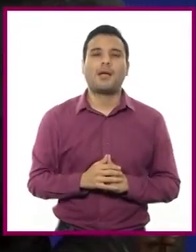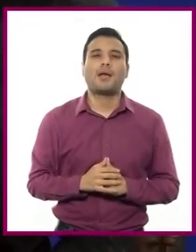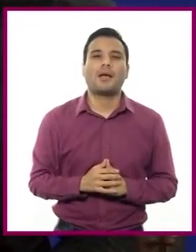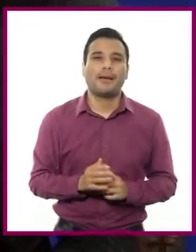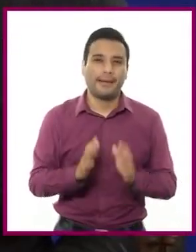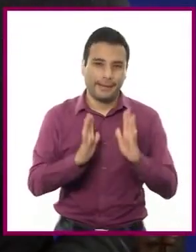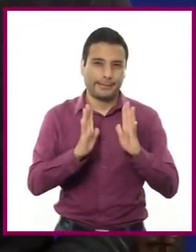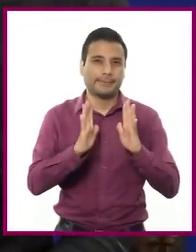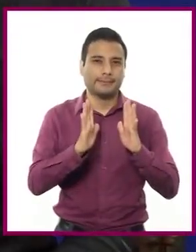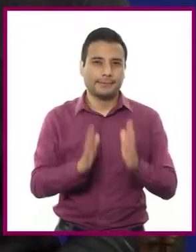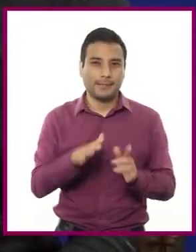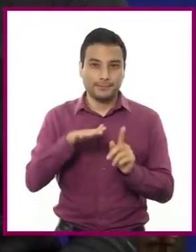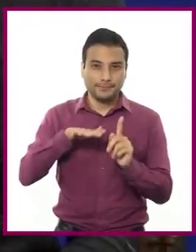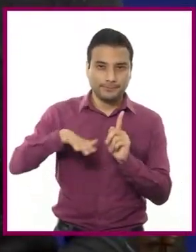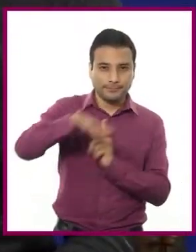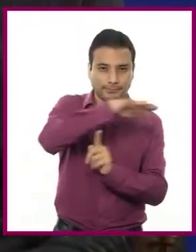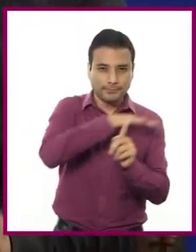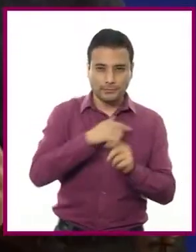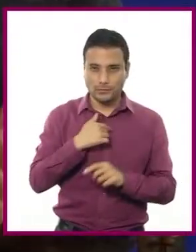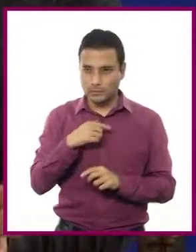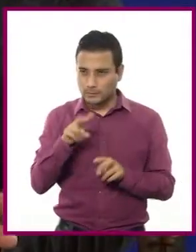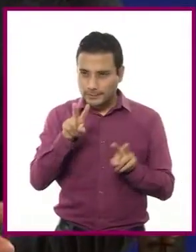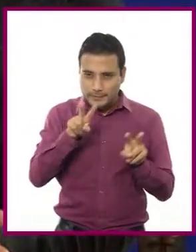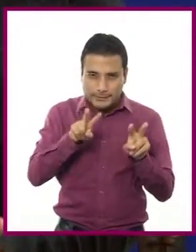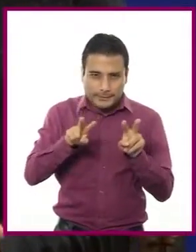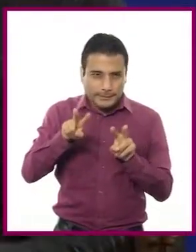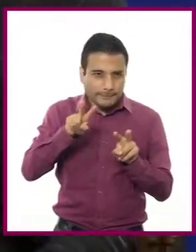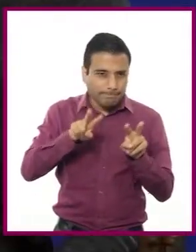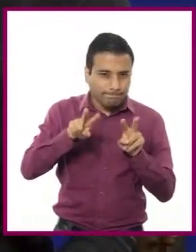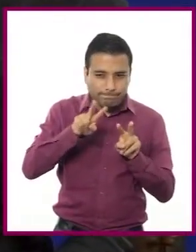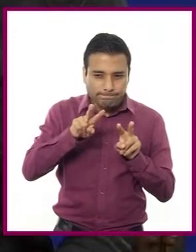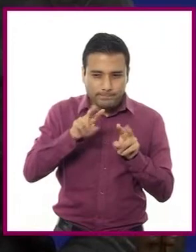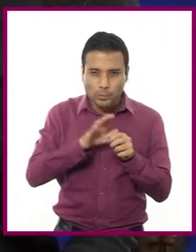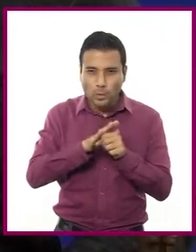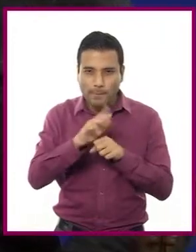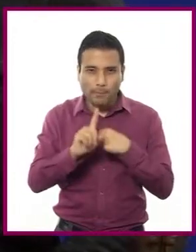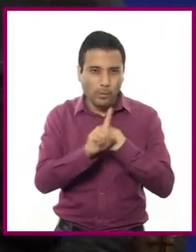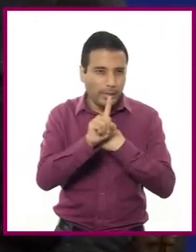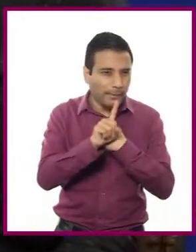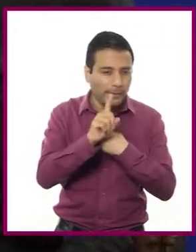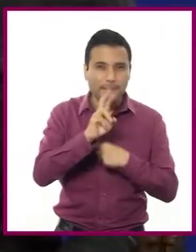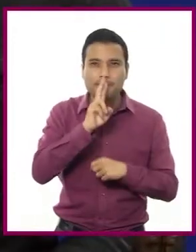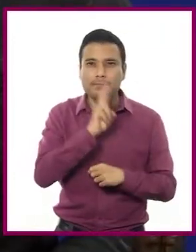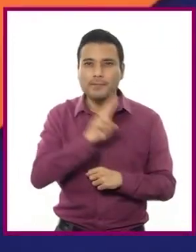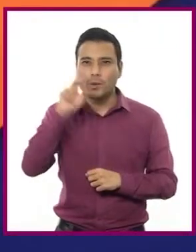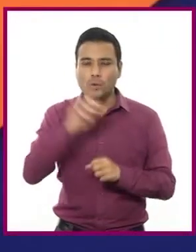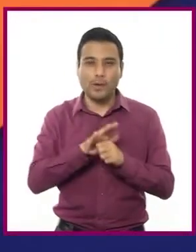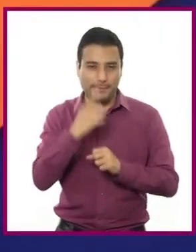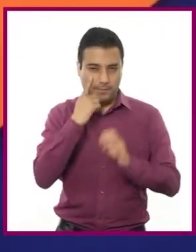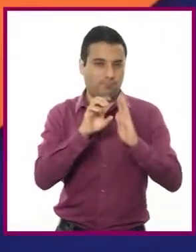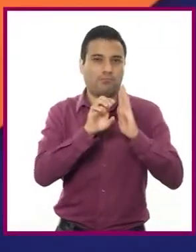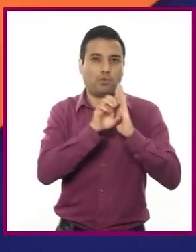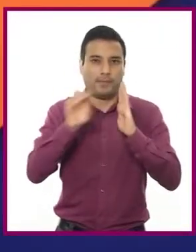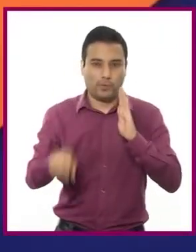mi entorno y reconocer los aspectos que no funcionan bien o que podrían mejorarse. Por ejemplo, en las ocasiones en las que